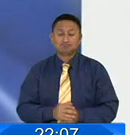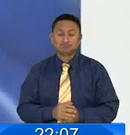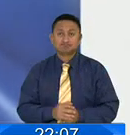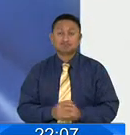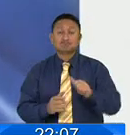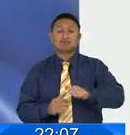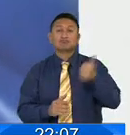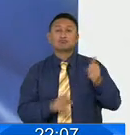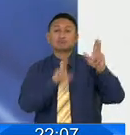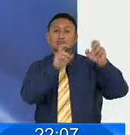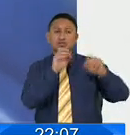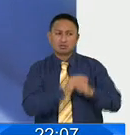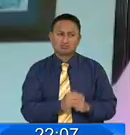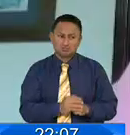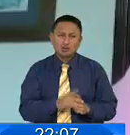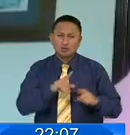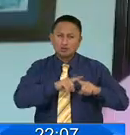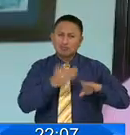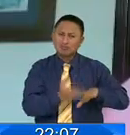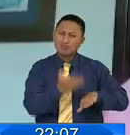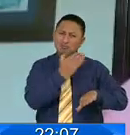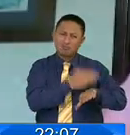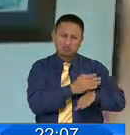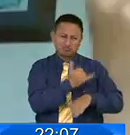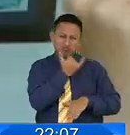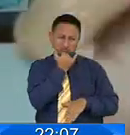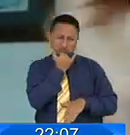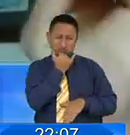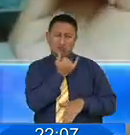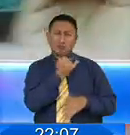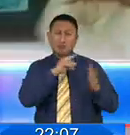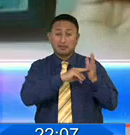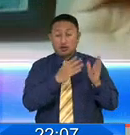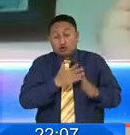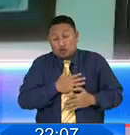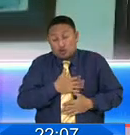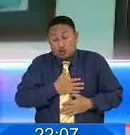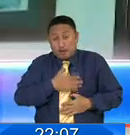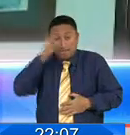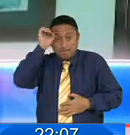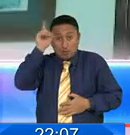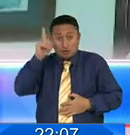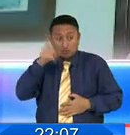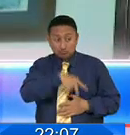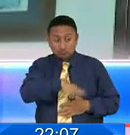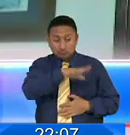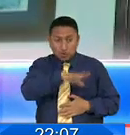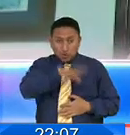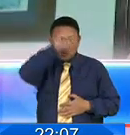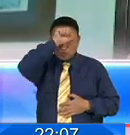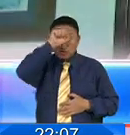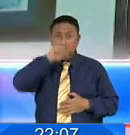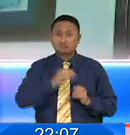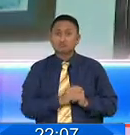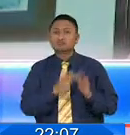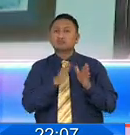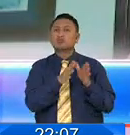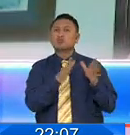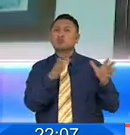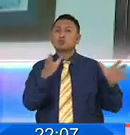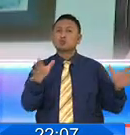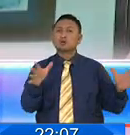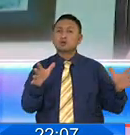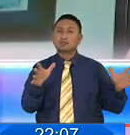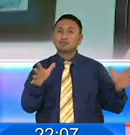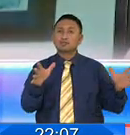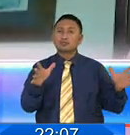habla de retrocesos. En lo que significa, creo yo, la comprensión misma de la amplitud que tiene